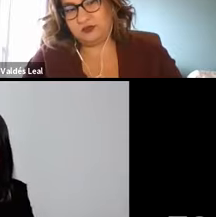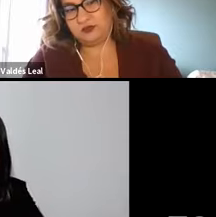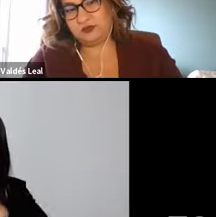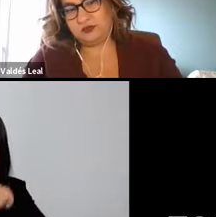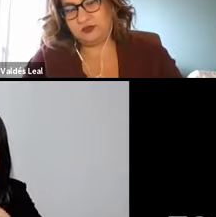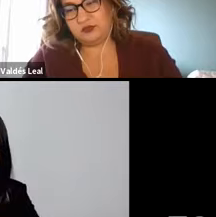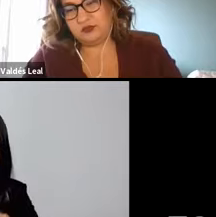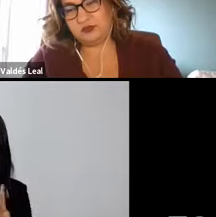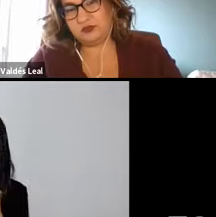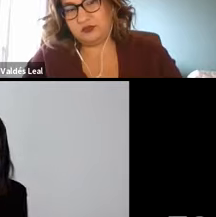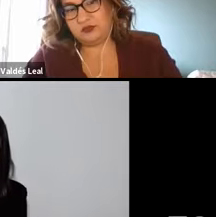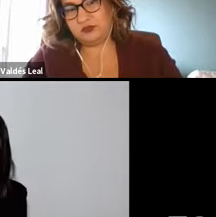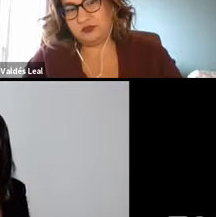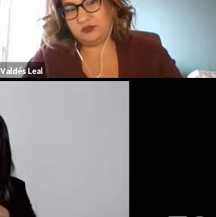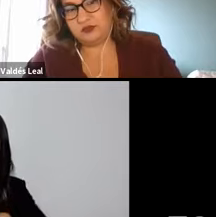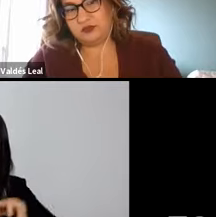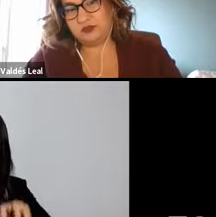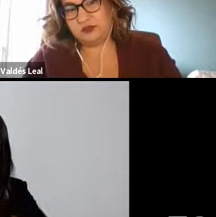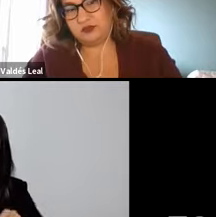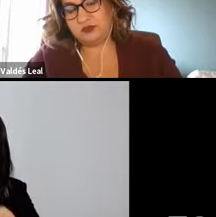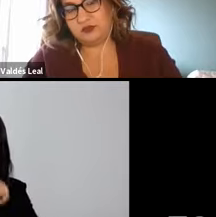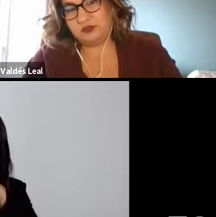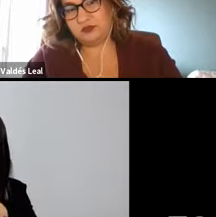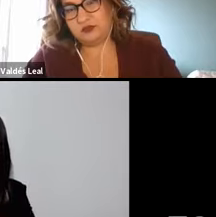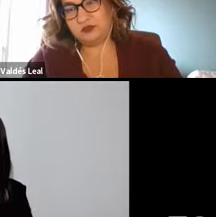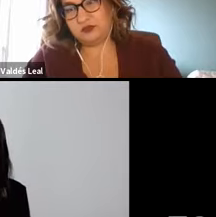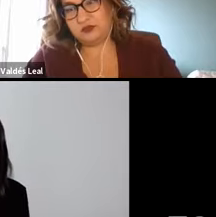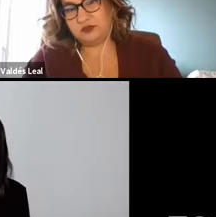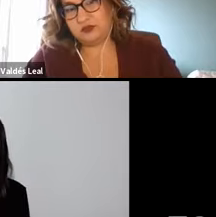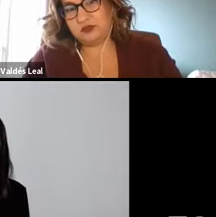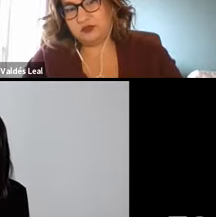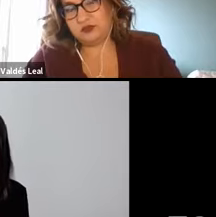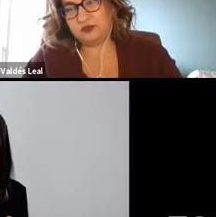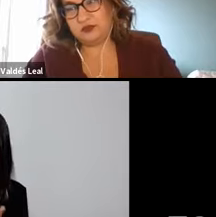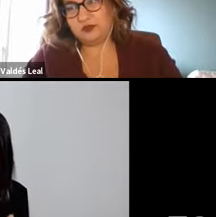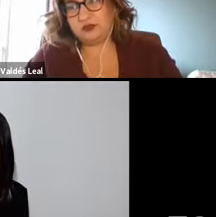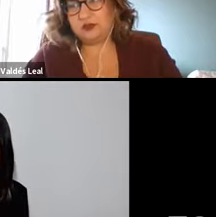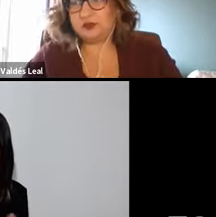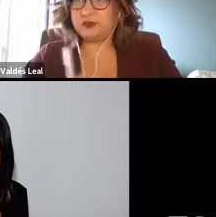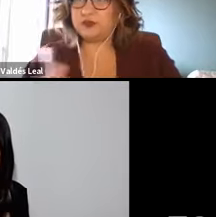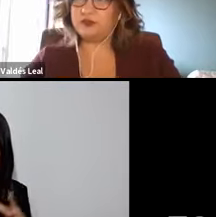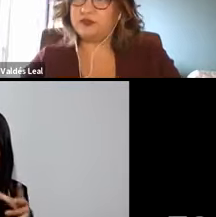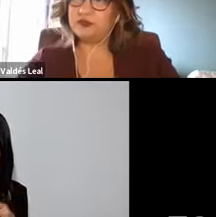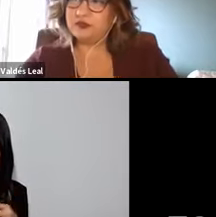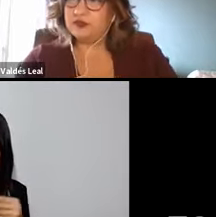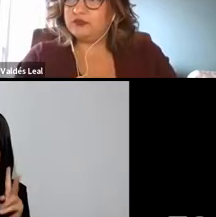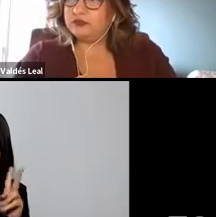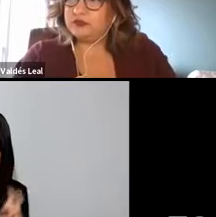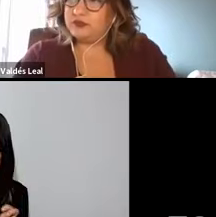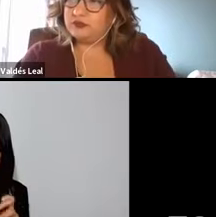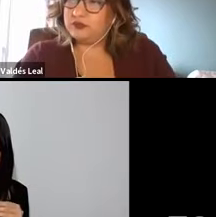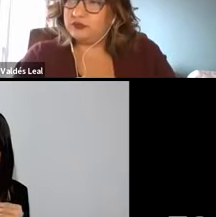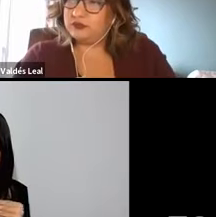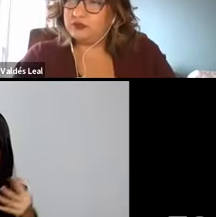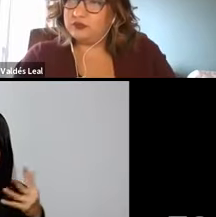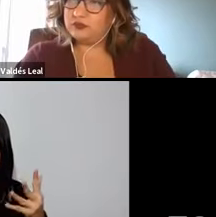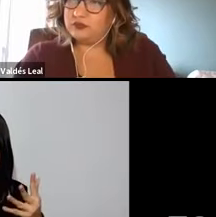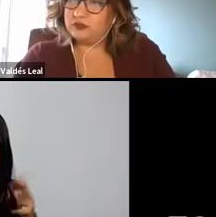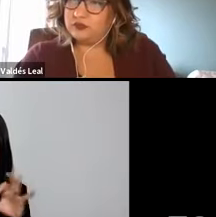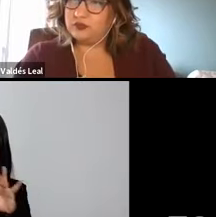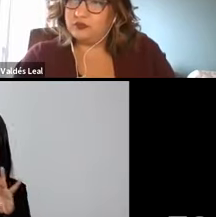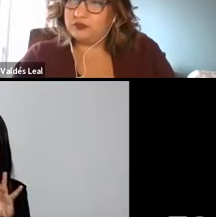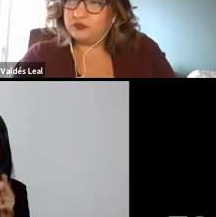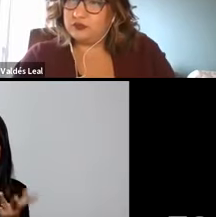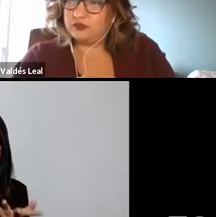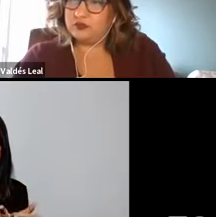su vez, cada esfera se subdivide en las esferas, digamos, como más fácticas en las que están inmersos